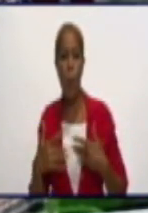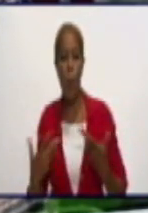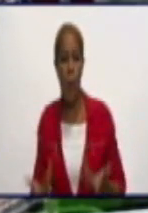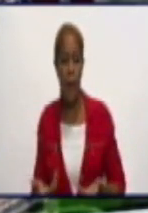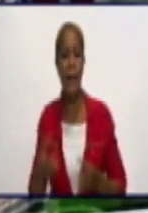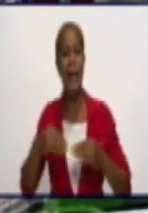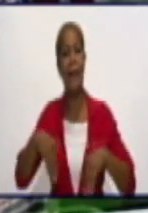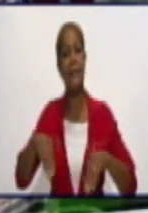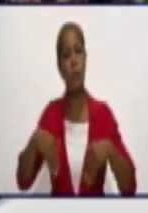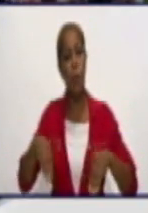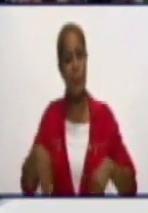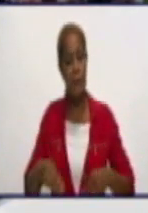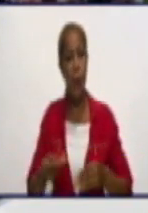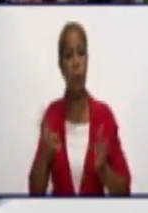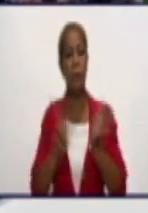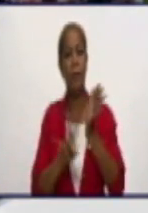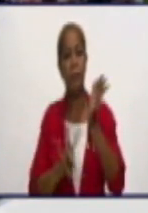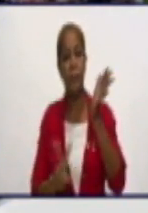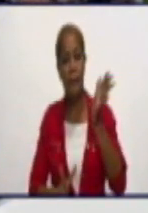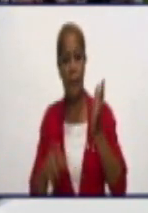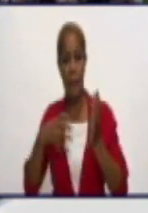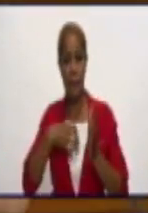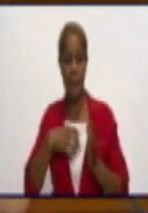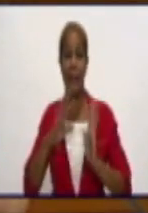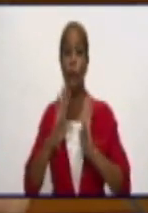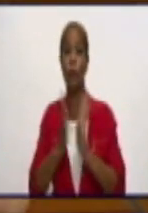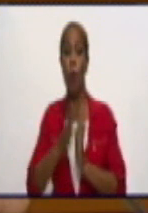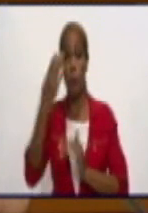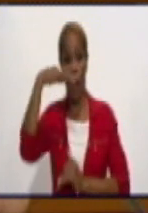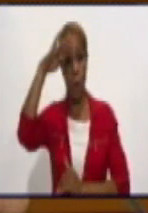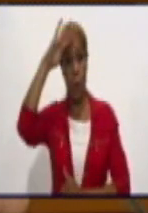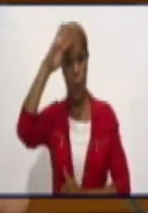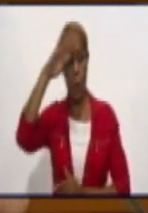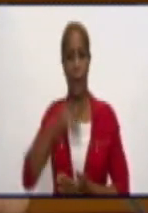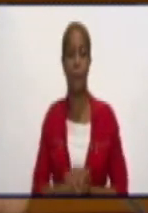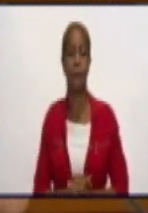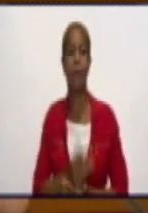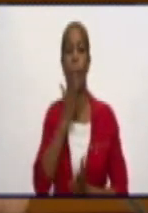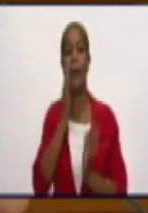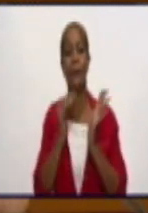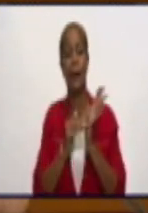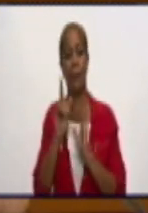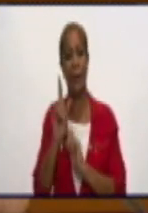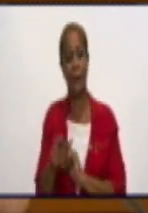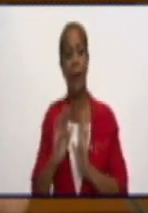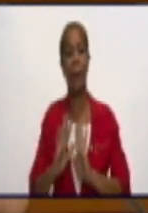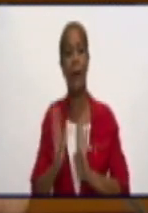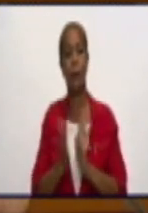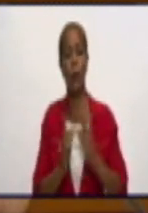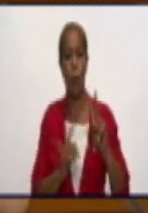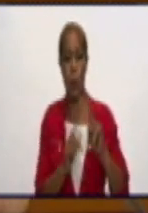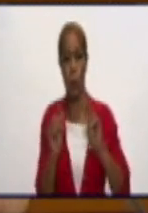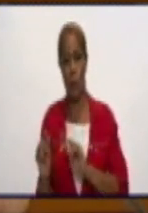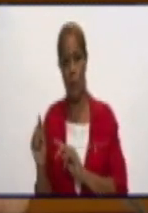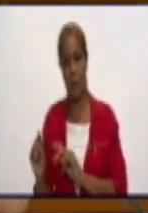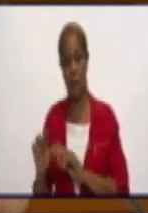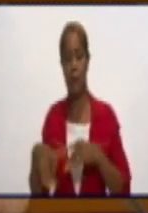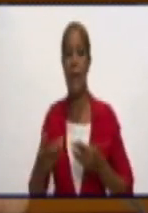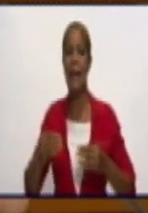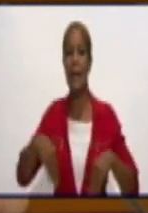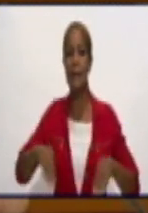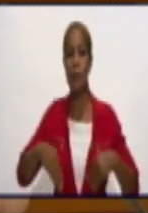país? Sí, buenas tardes para ti y para todos los televidentes. La situación de la generación para el día